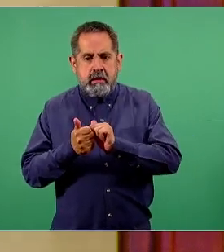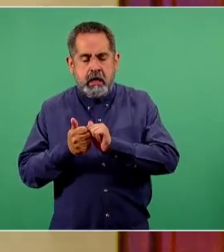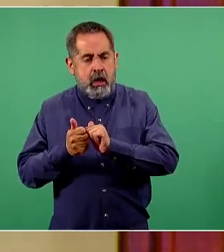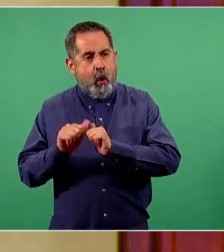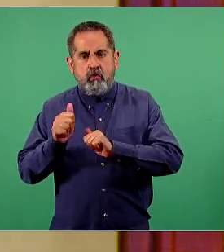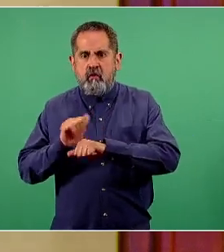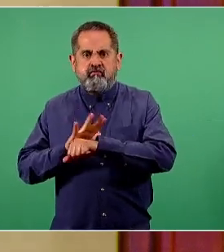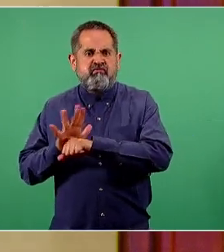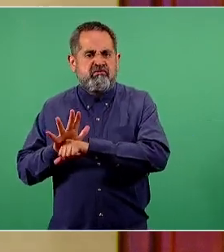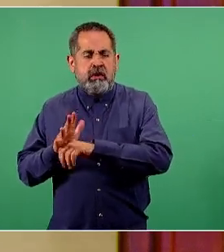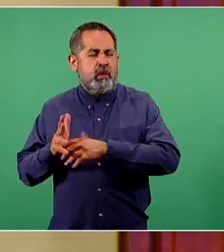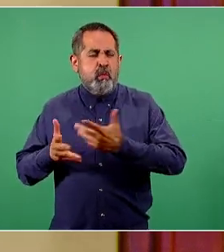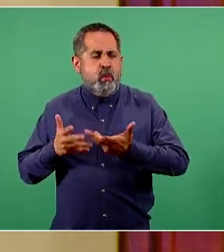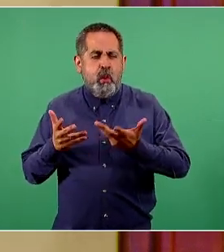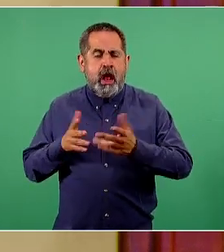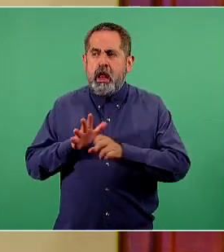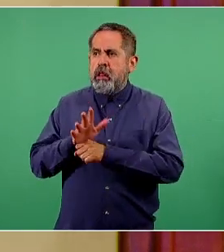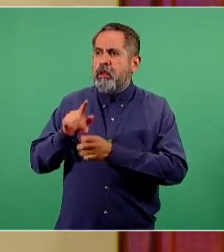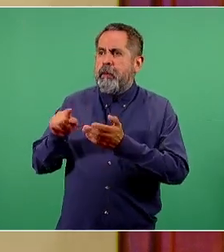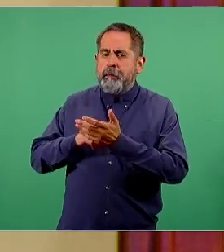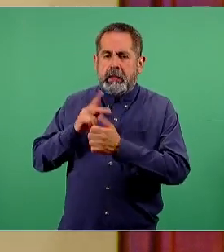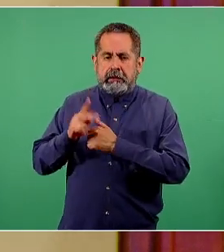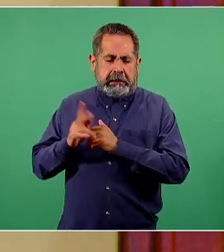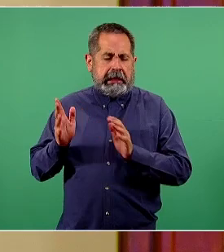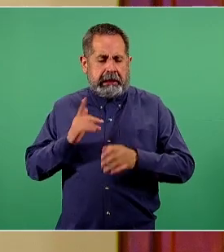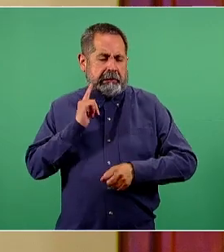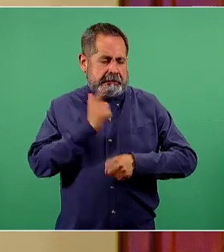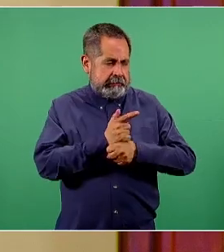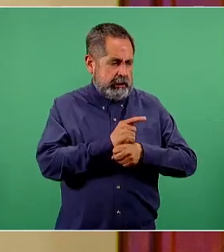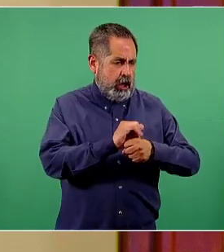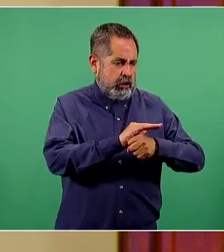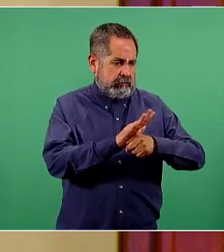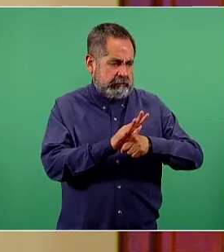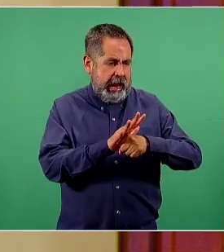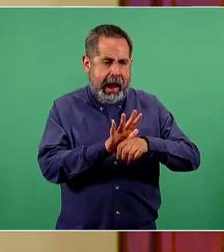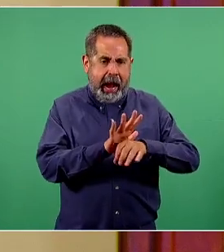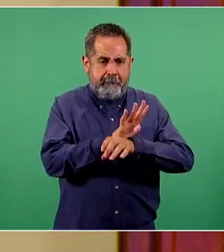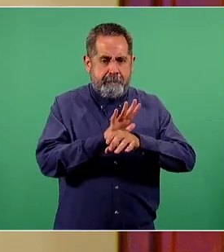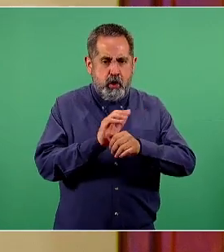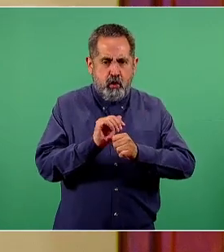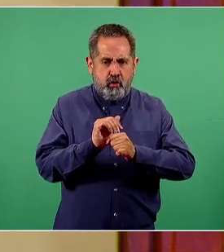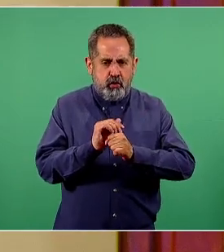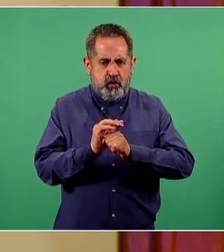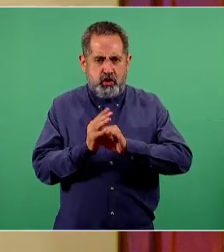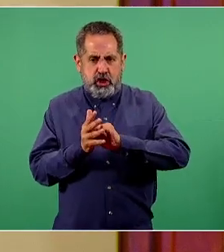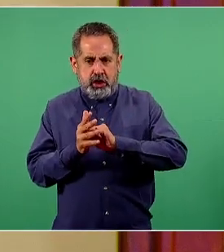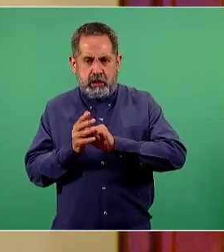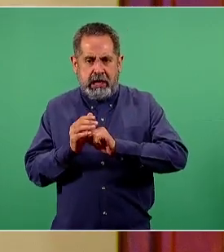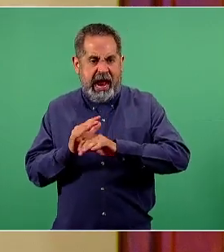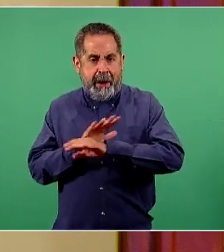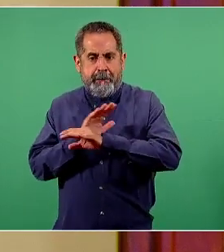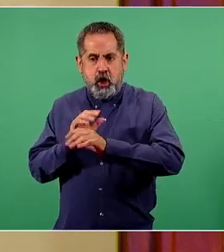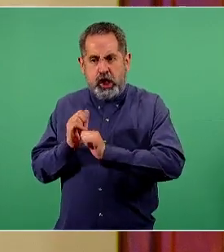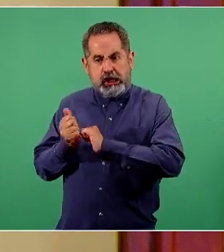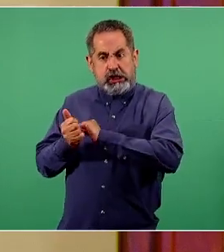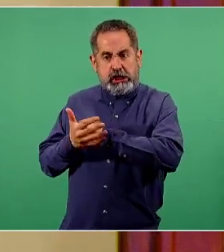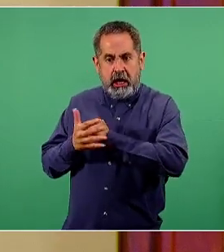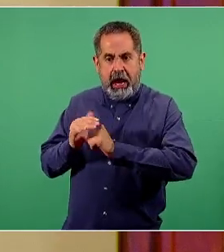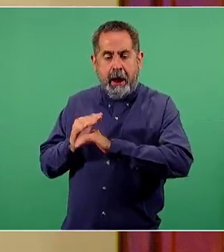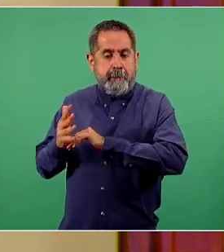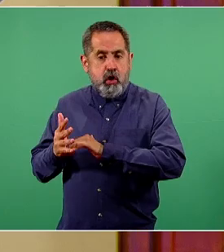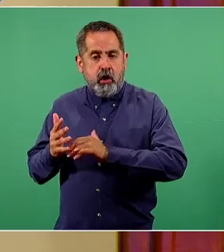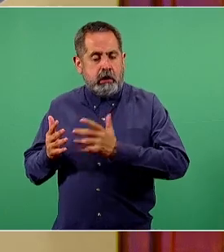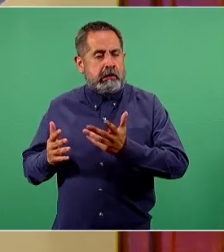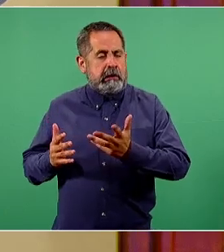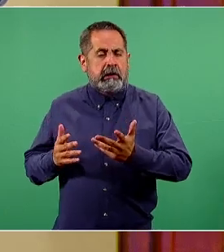de estas variantes, es decir, más allá que en un momento se identificaron asociadas a una circulación importante en un país, para el día de hoy, por ejemplo,